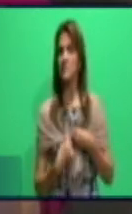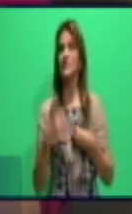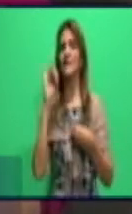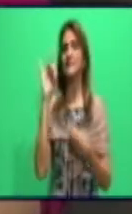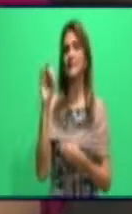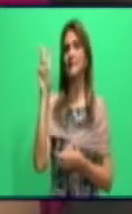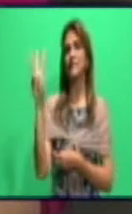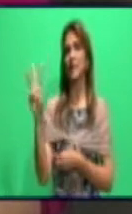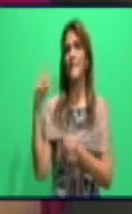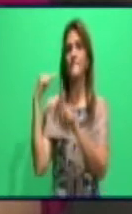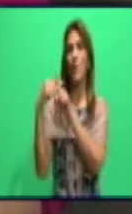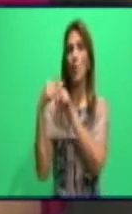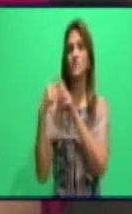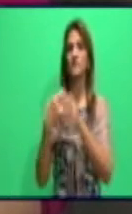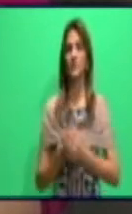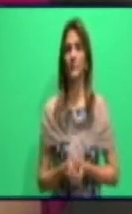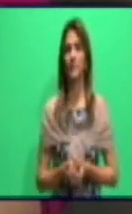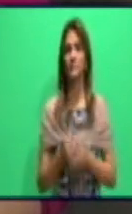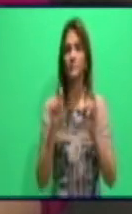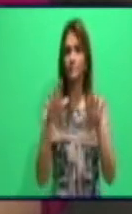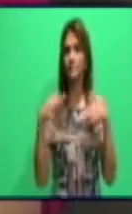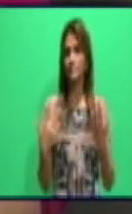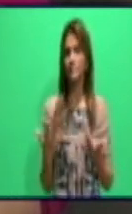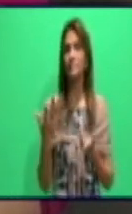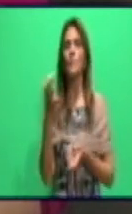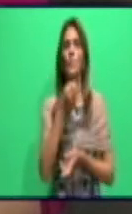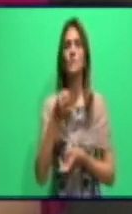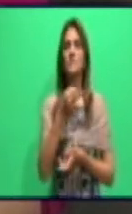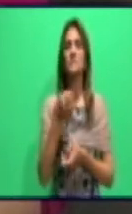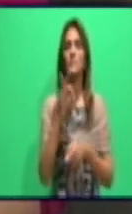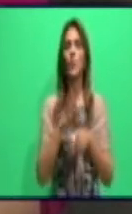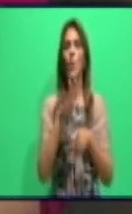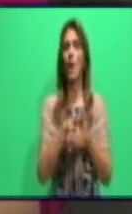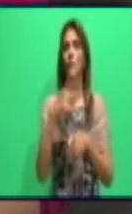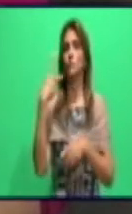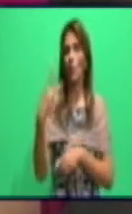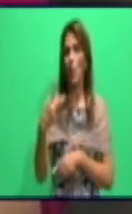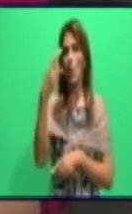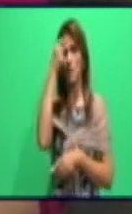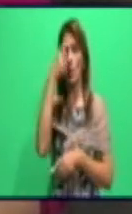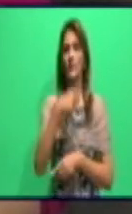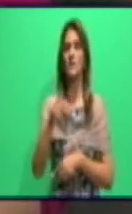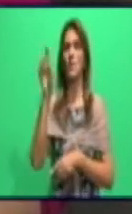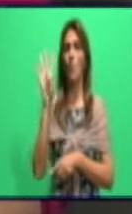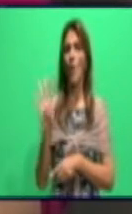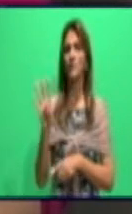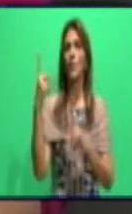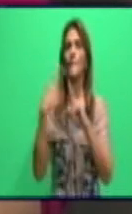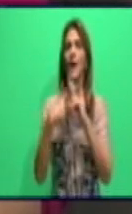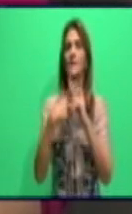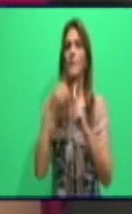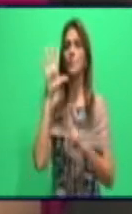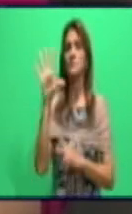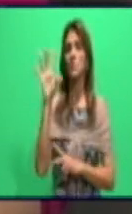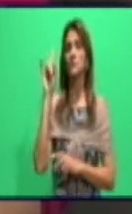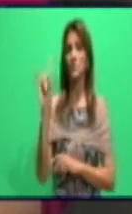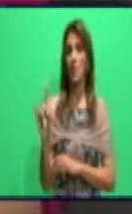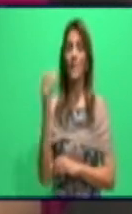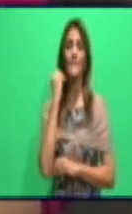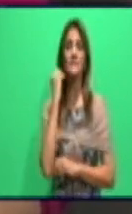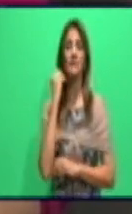muestras positivas, pertenecientes a los municipios Río Cauto con 2, Jiguaní 4, Bayamo 59,